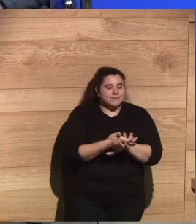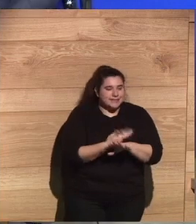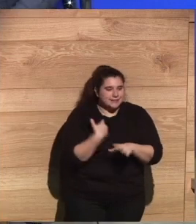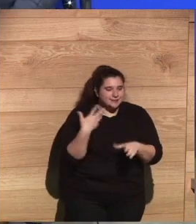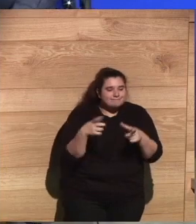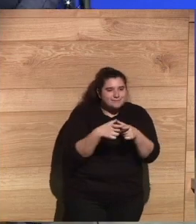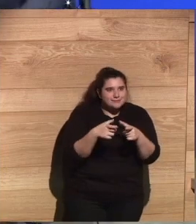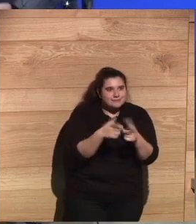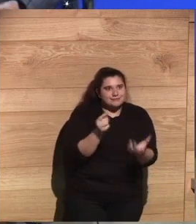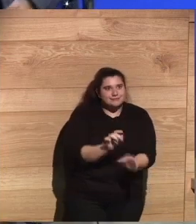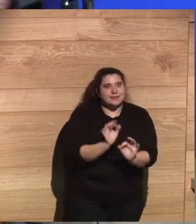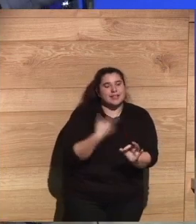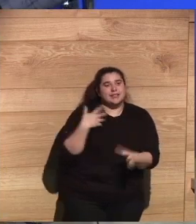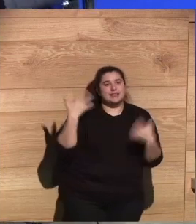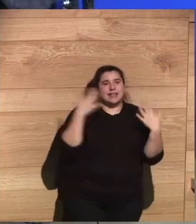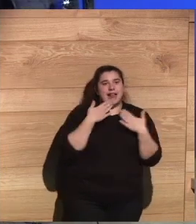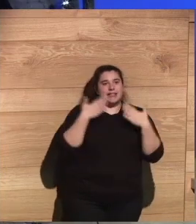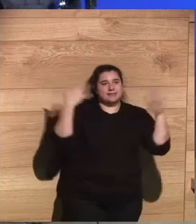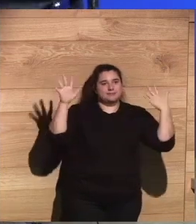disco. Muchas gracias.